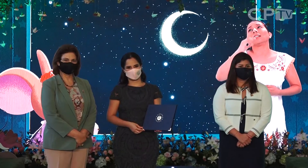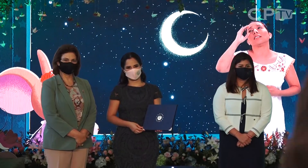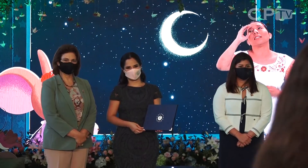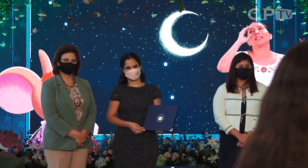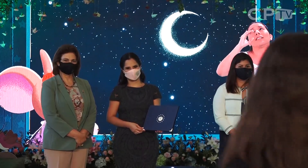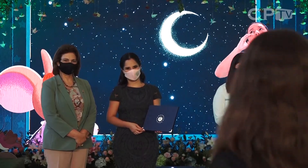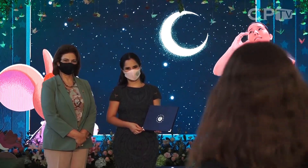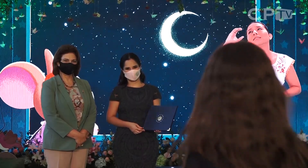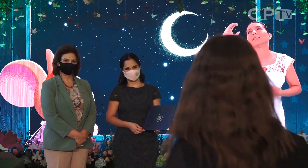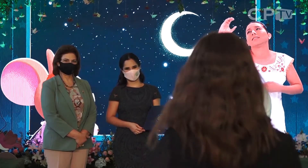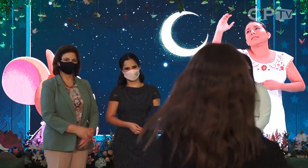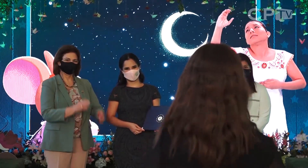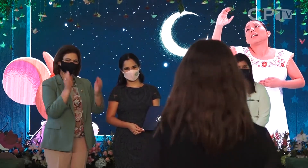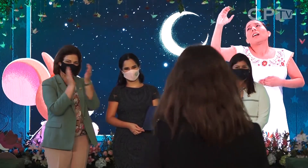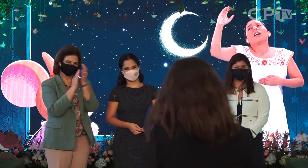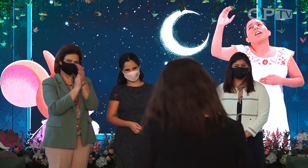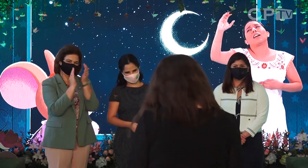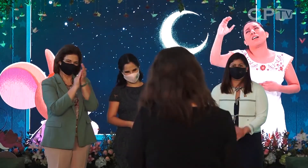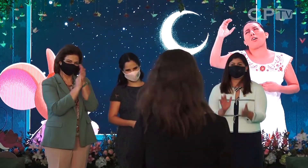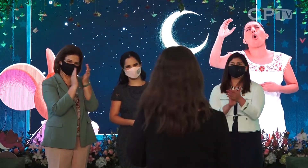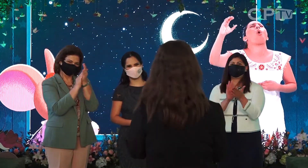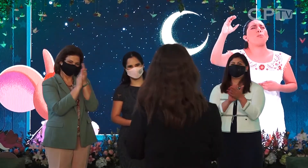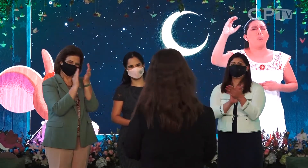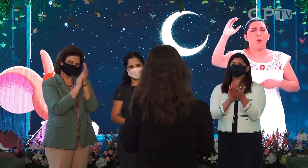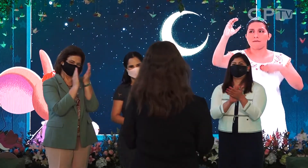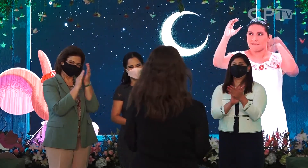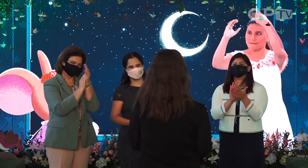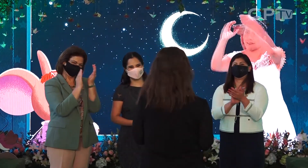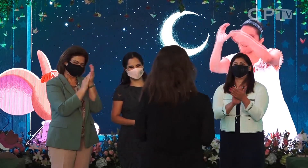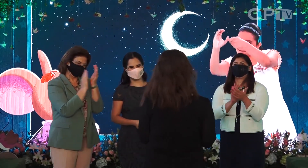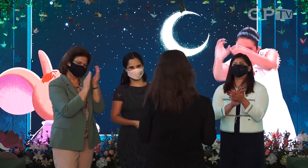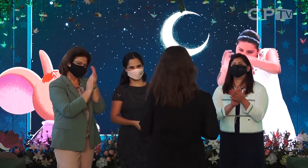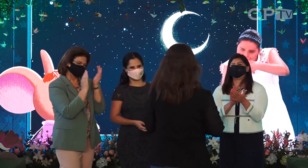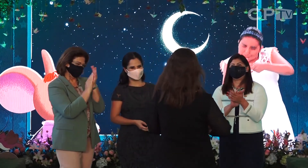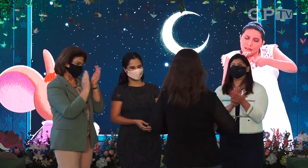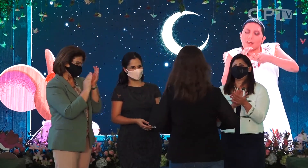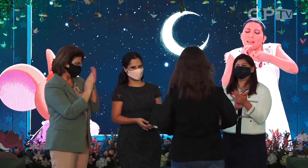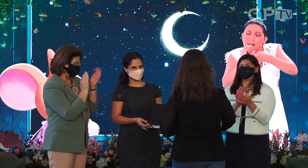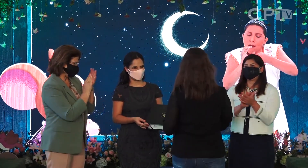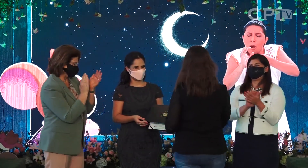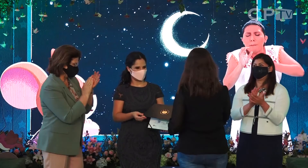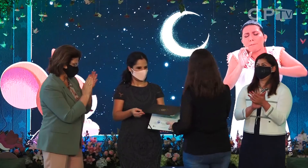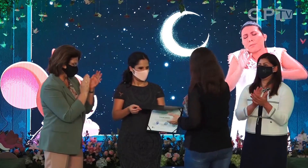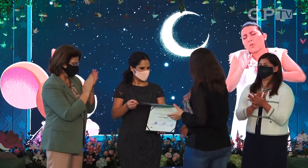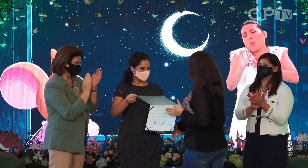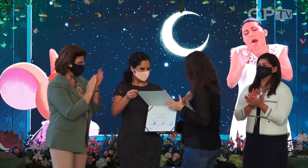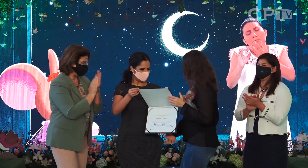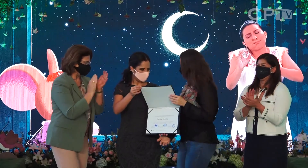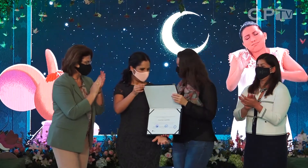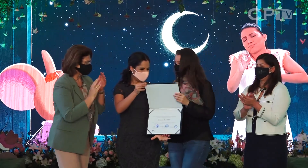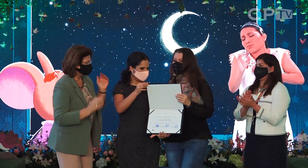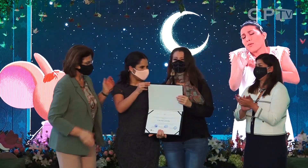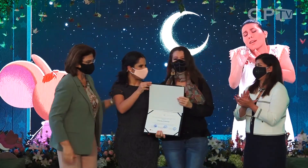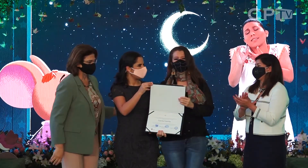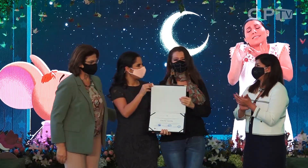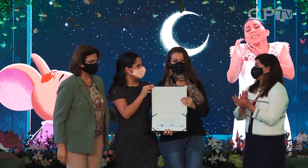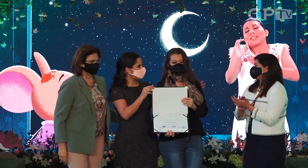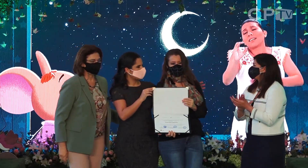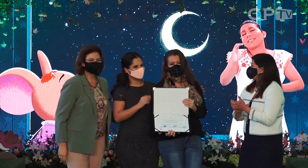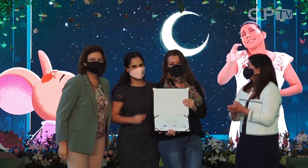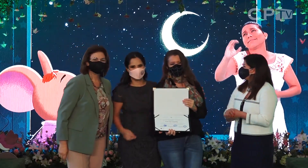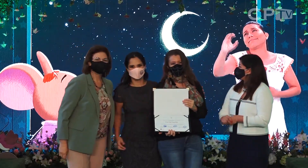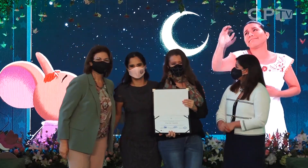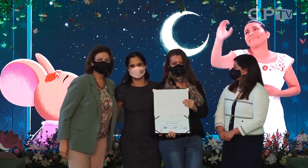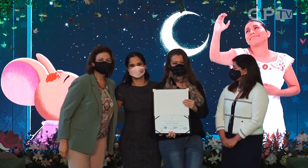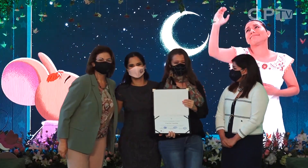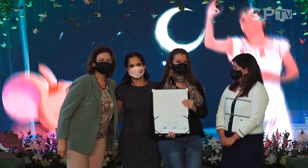Crear productos editoriales, libros, con detalles, con contenido, con historias, con